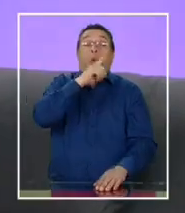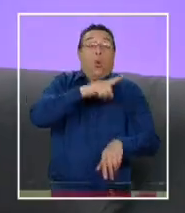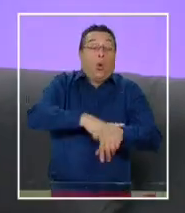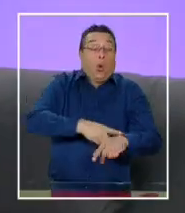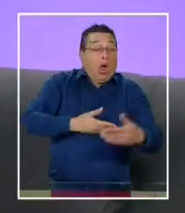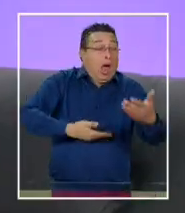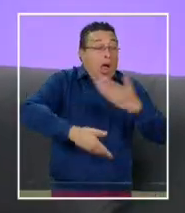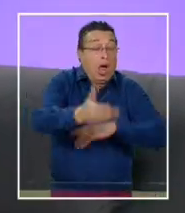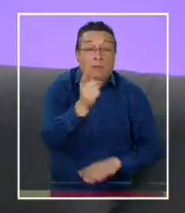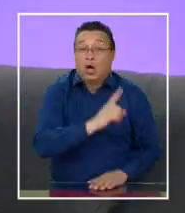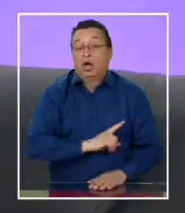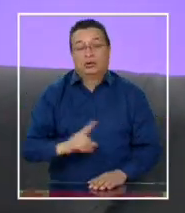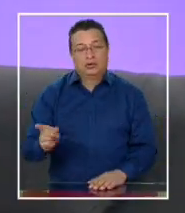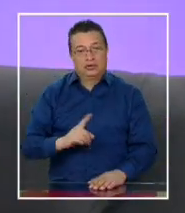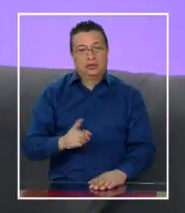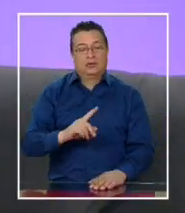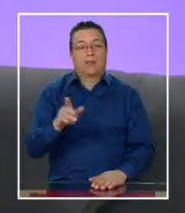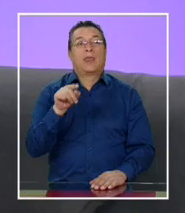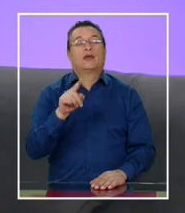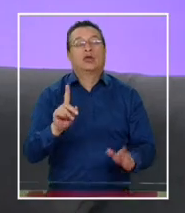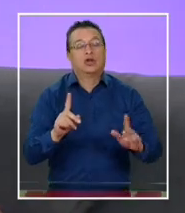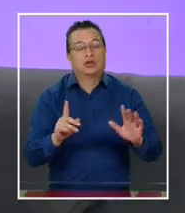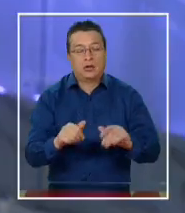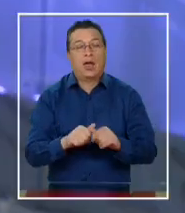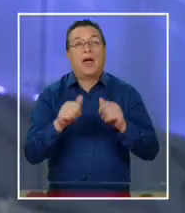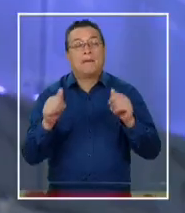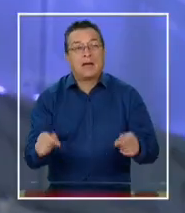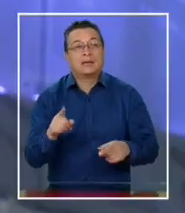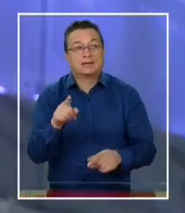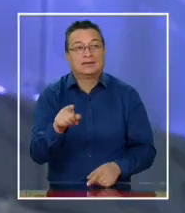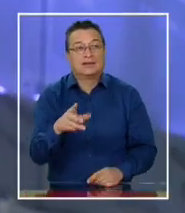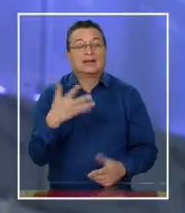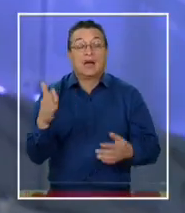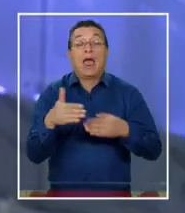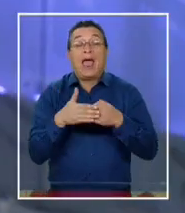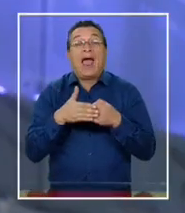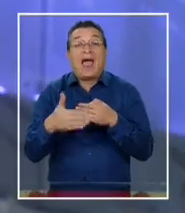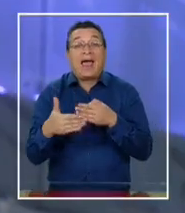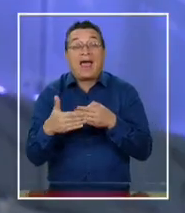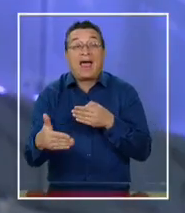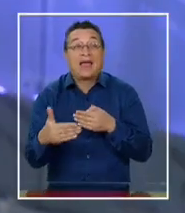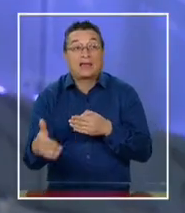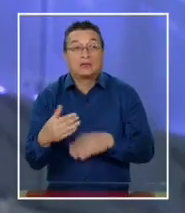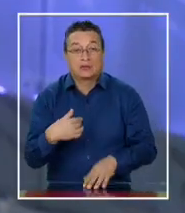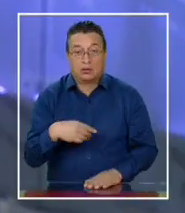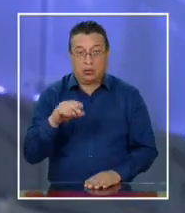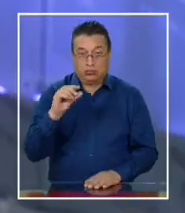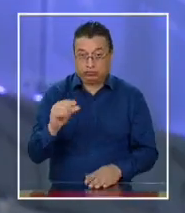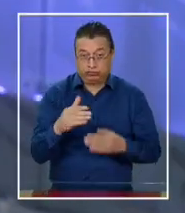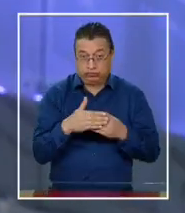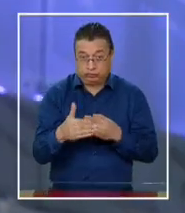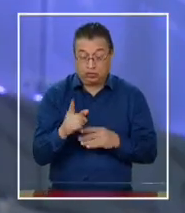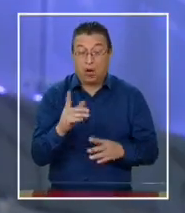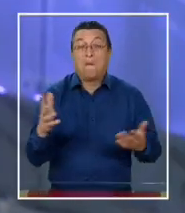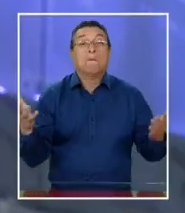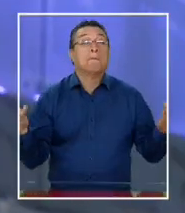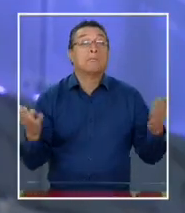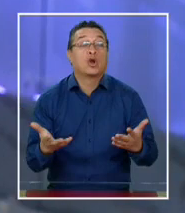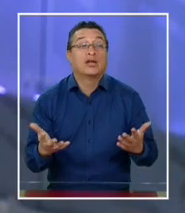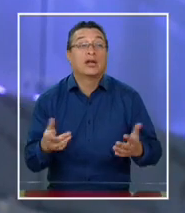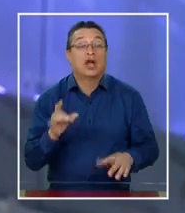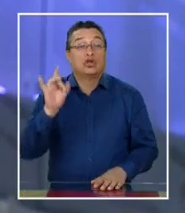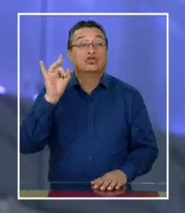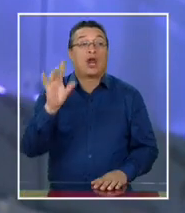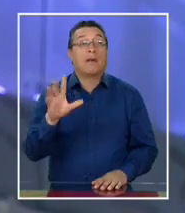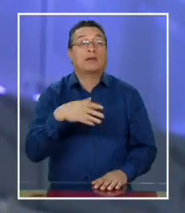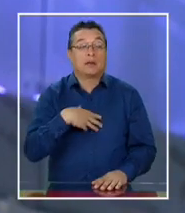minuto de cambiar a dos y más a uno quiero aclarar que el atraso que hubo que fue un atraso menor la verdad se debió solamente a